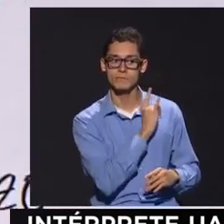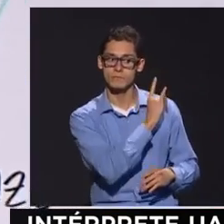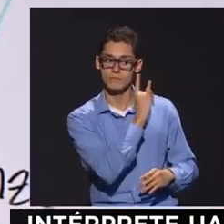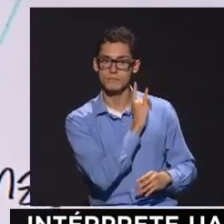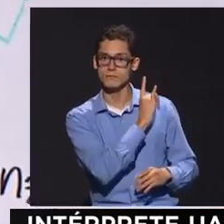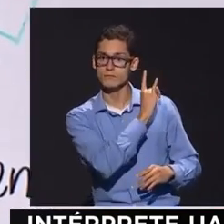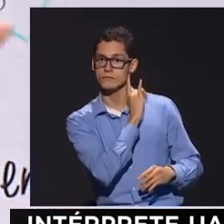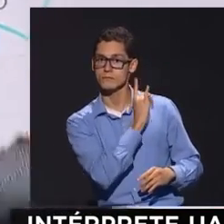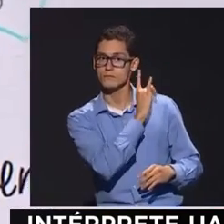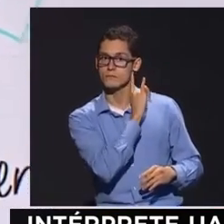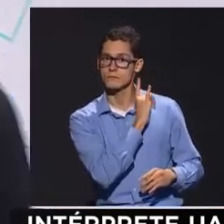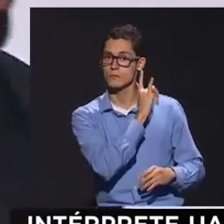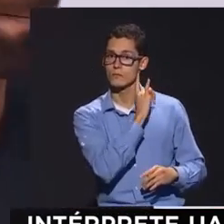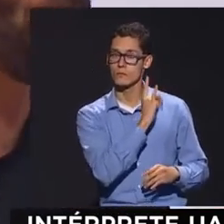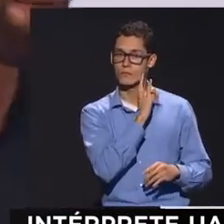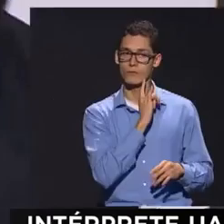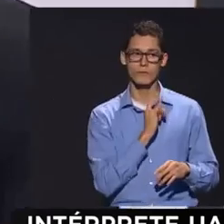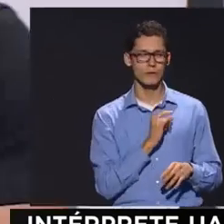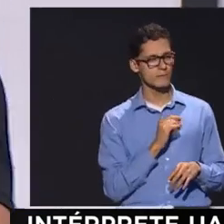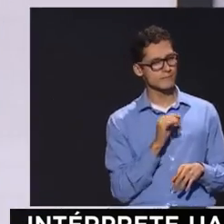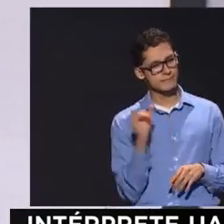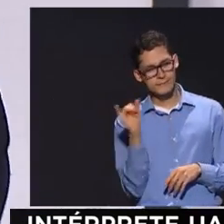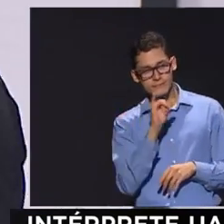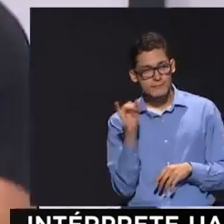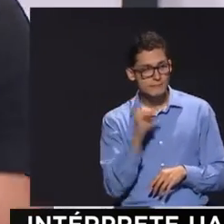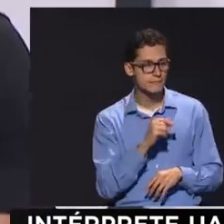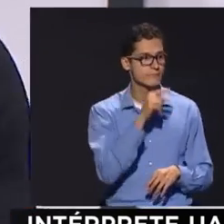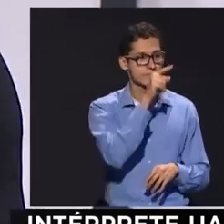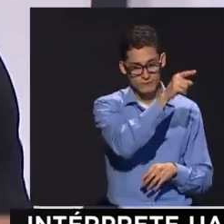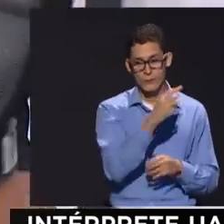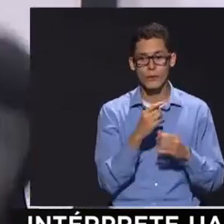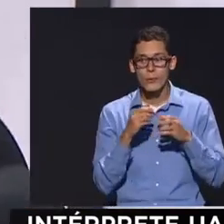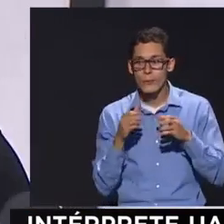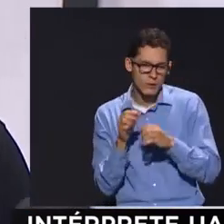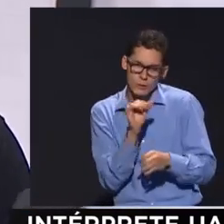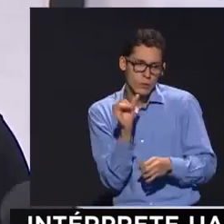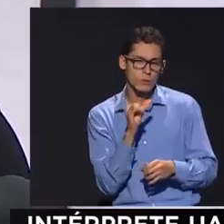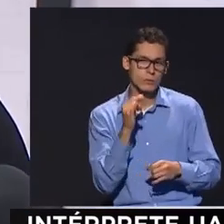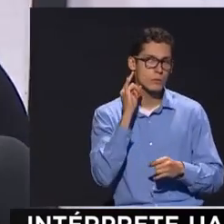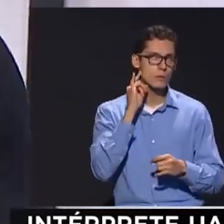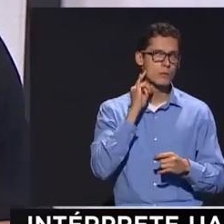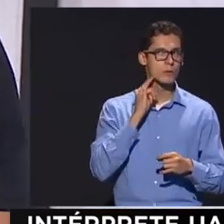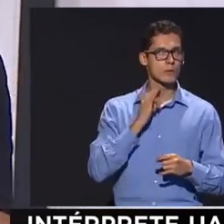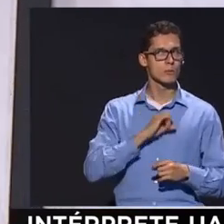nos da como hacías con juan calle el profe y le vamos a responder con nuestro cuerpo